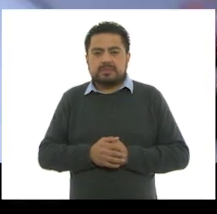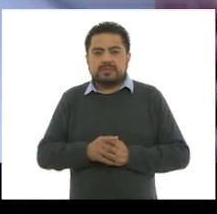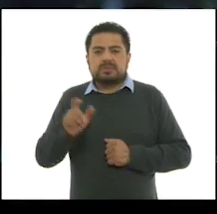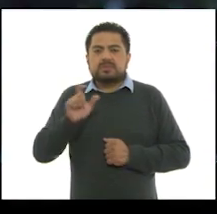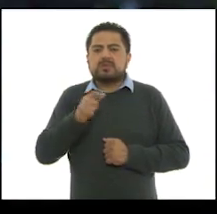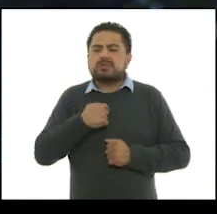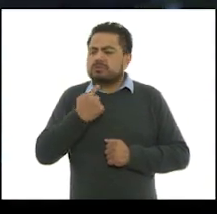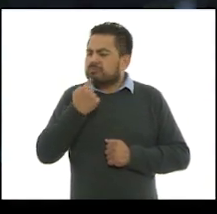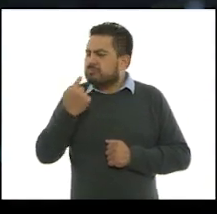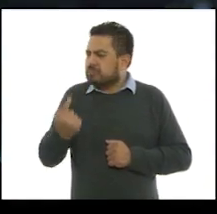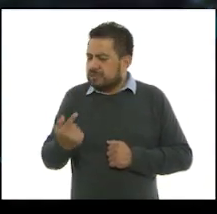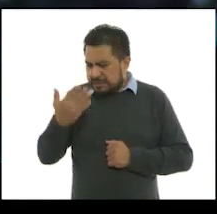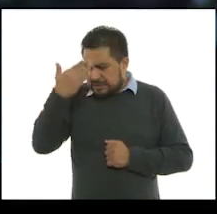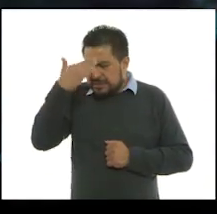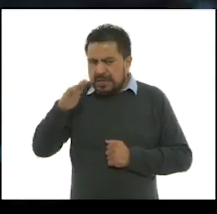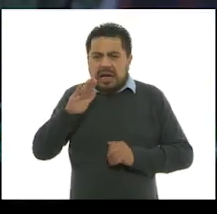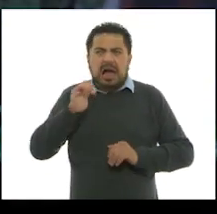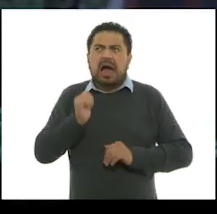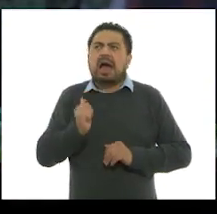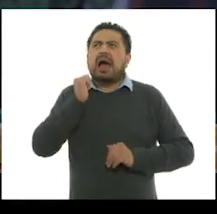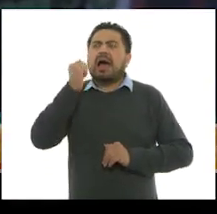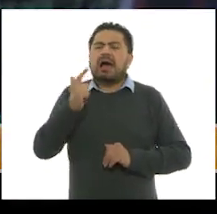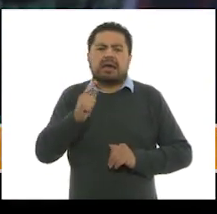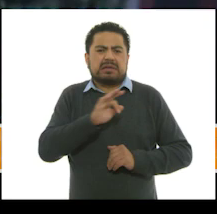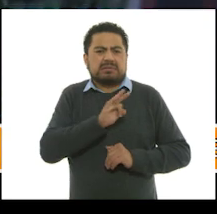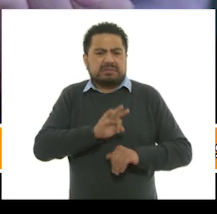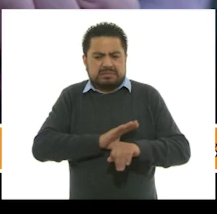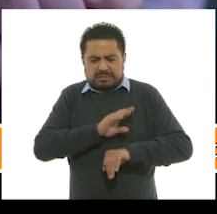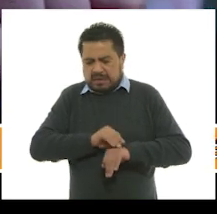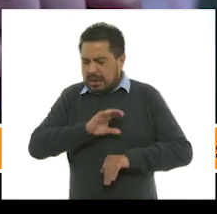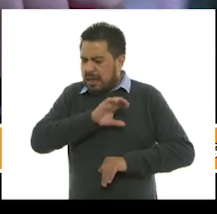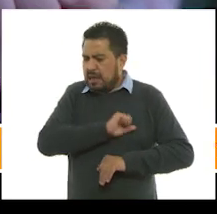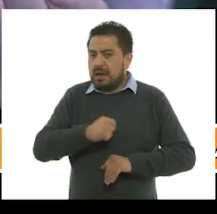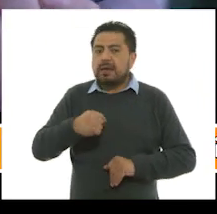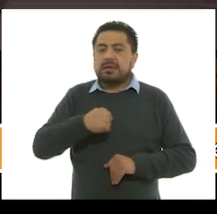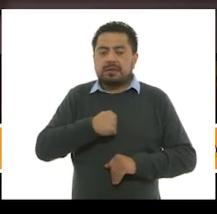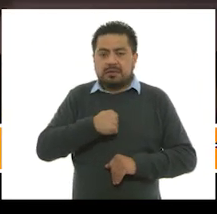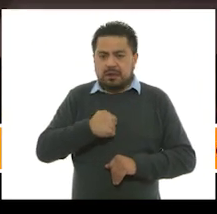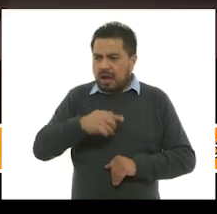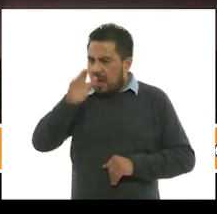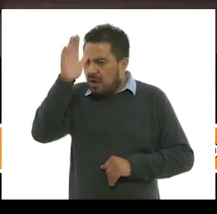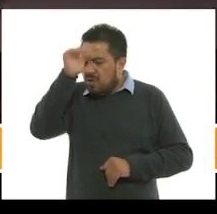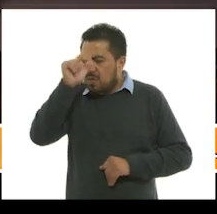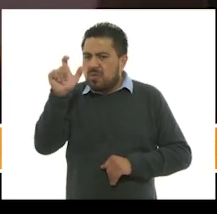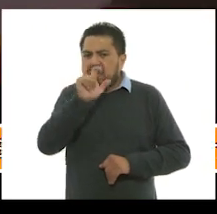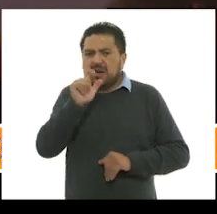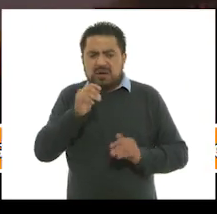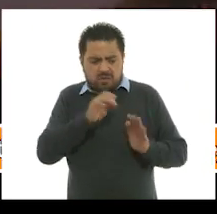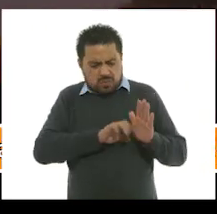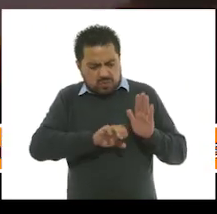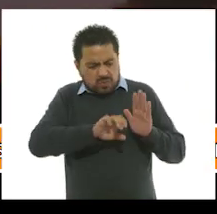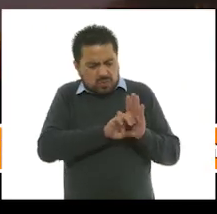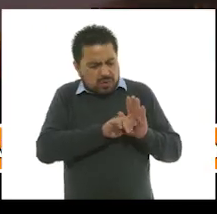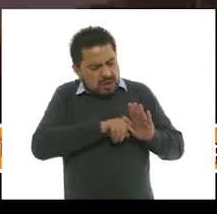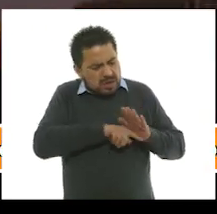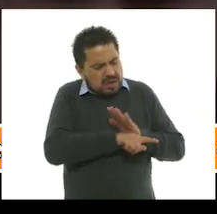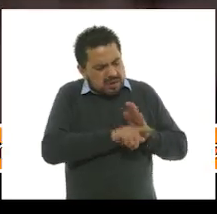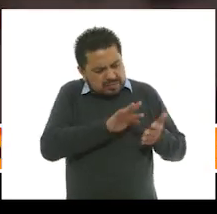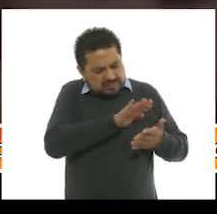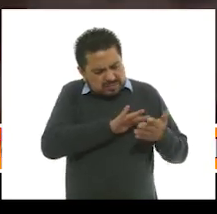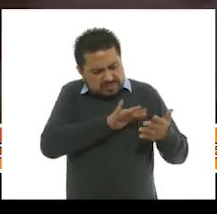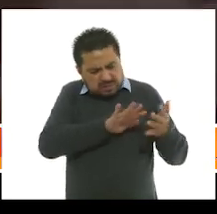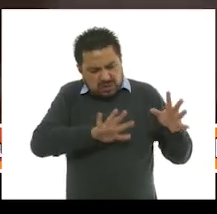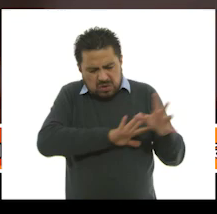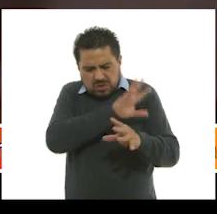Cuando era pequeña, sabía que había algo diferente en mí que me encantaba. Me acuerdo cuando me encerraba en mi cuarto y leía